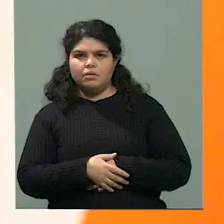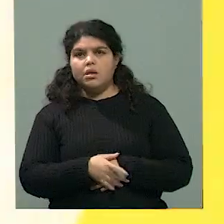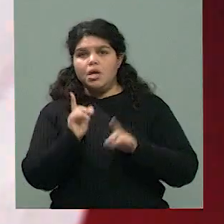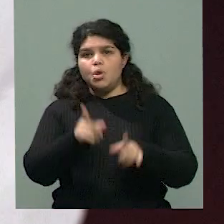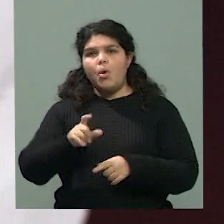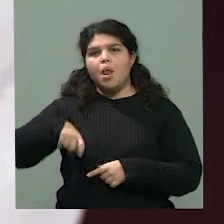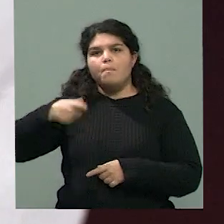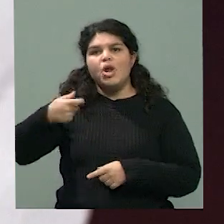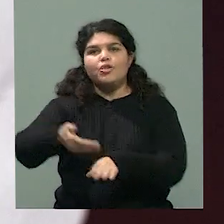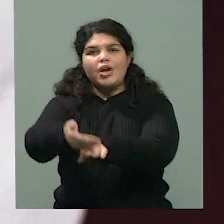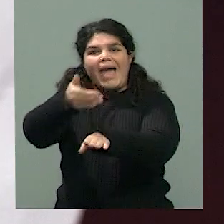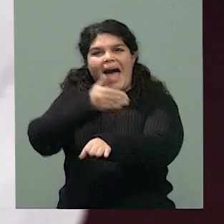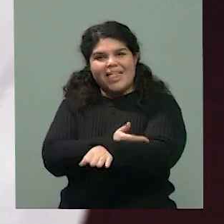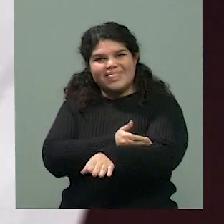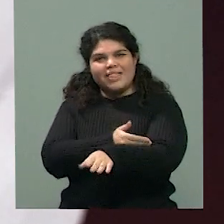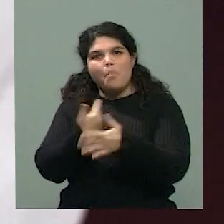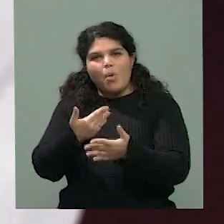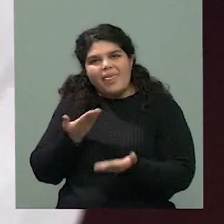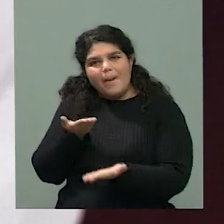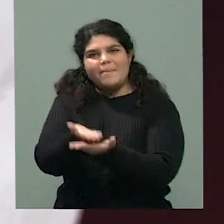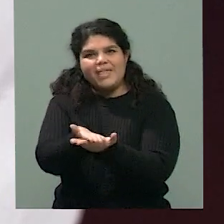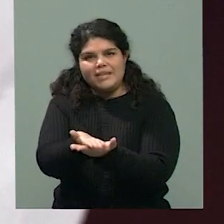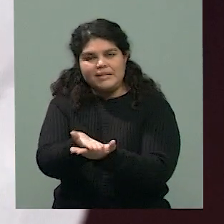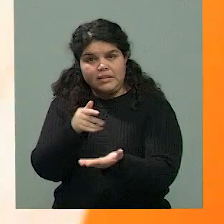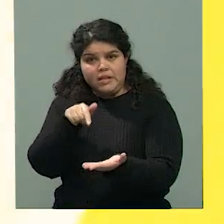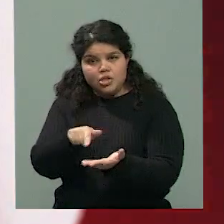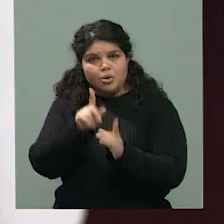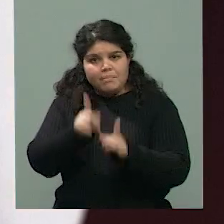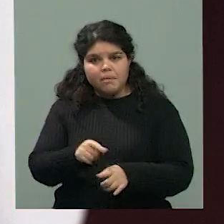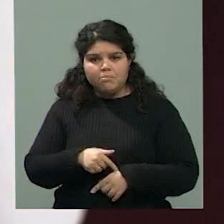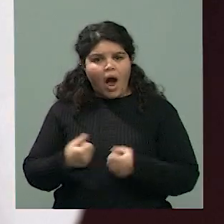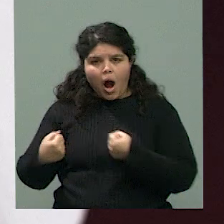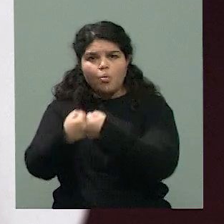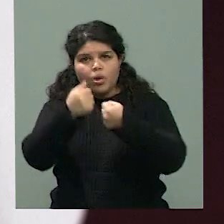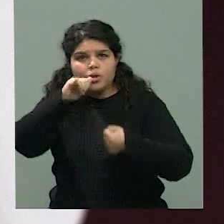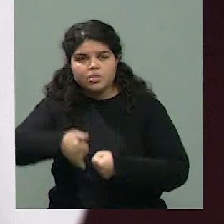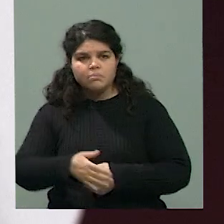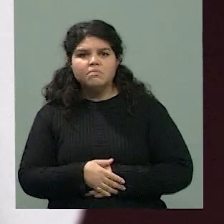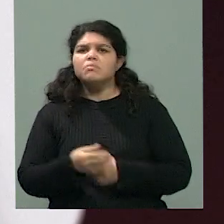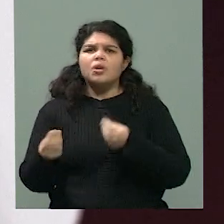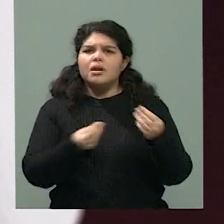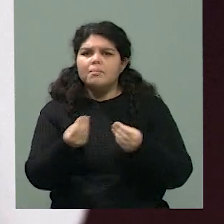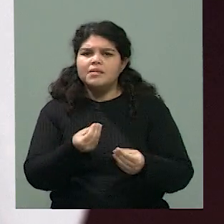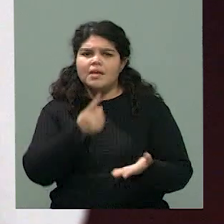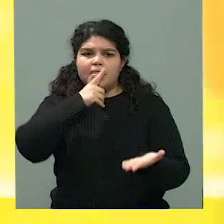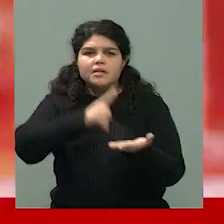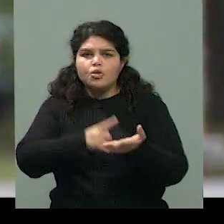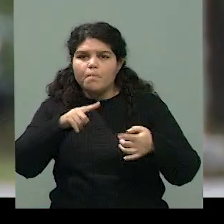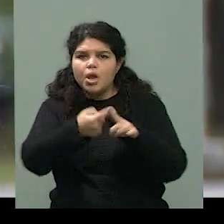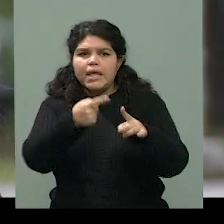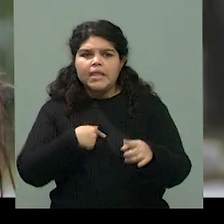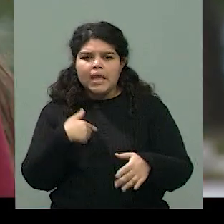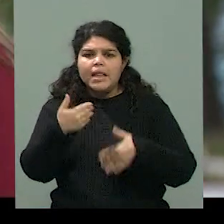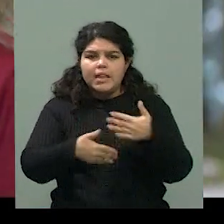moratoria jubilatoria. Lo que pasa es que después se van quedando las políticas y las personas empezamos a decir, che, ya no me